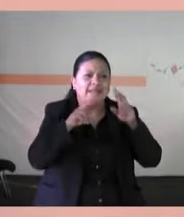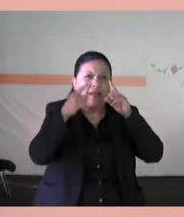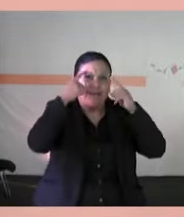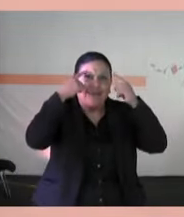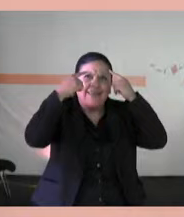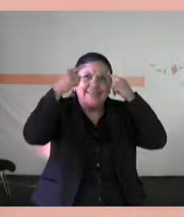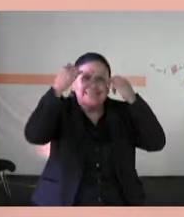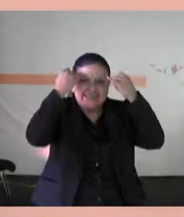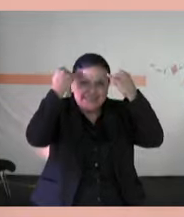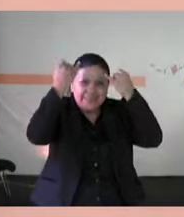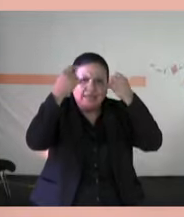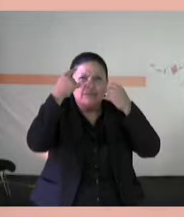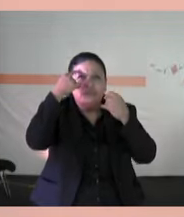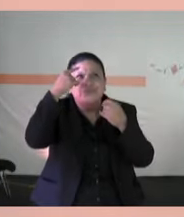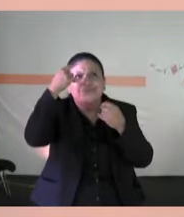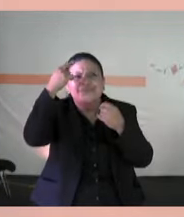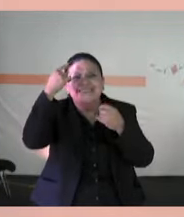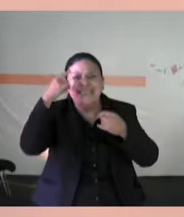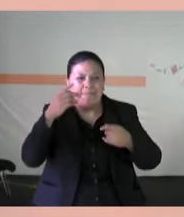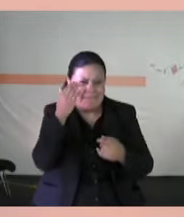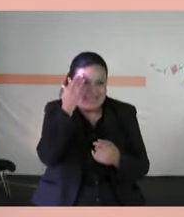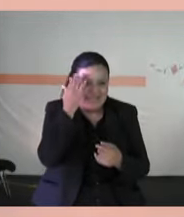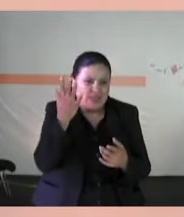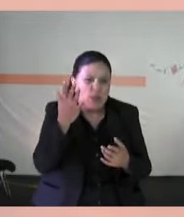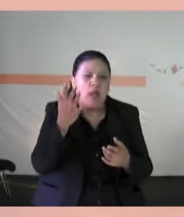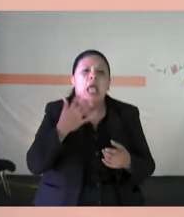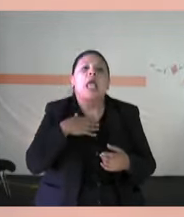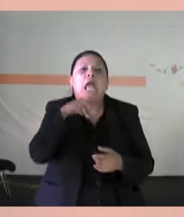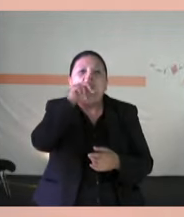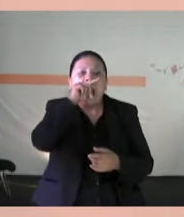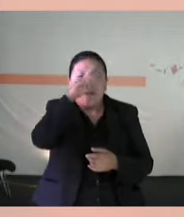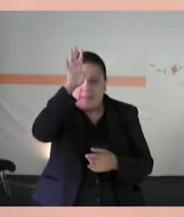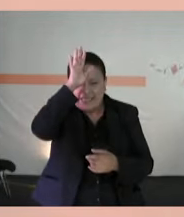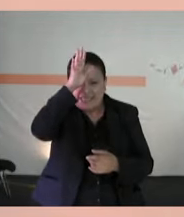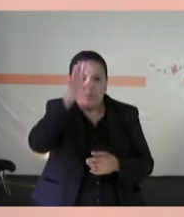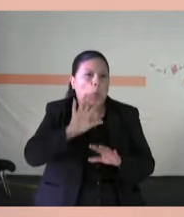cabeza. Cabeza de gallo congelada, por ahí unas 30.